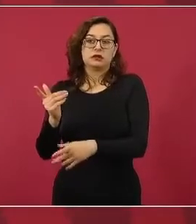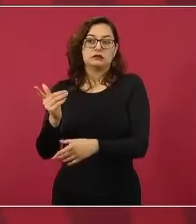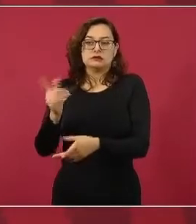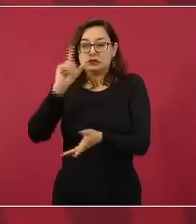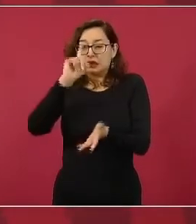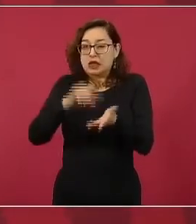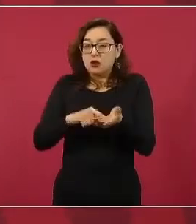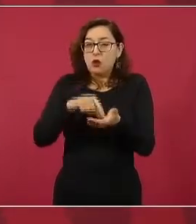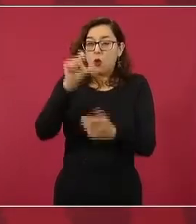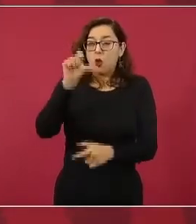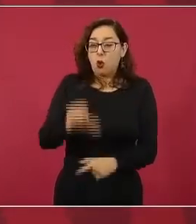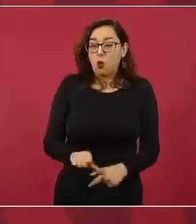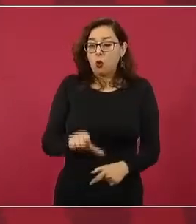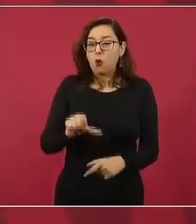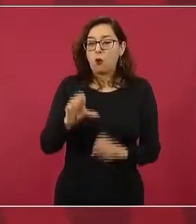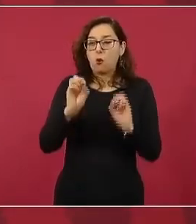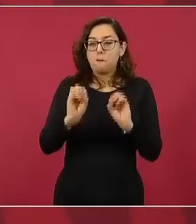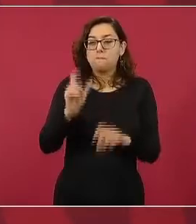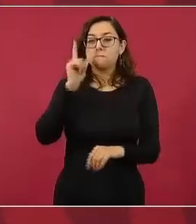ministros o secretarios de Hacienda